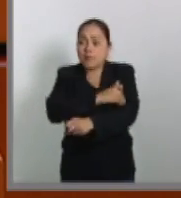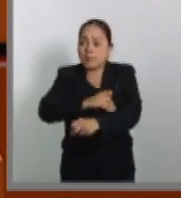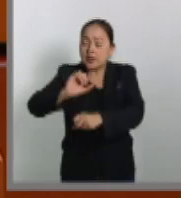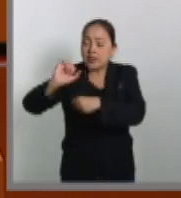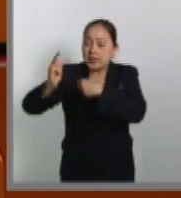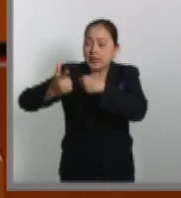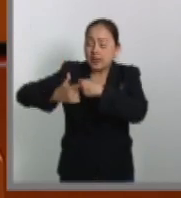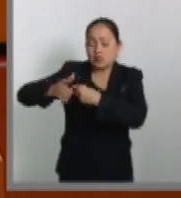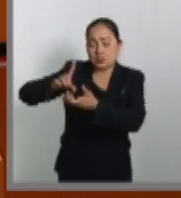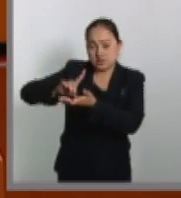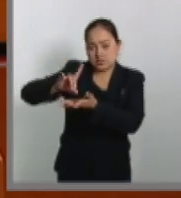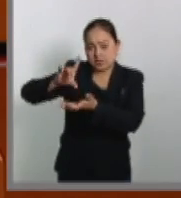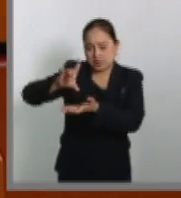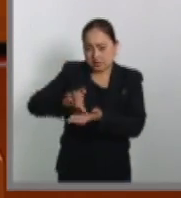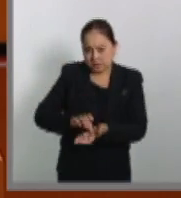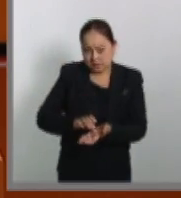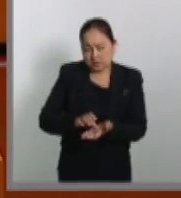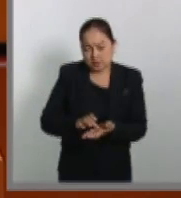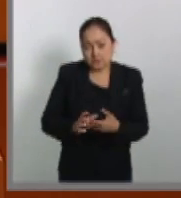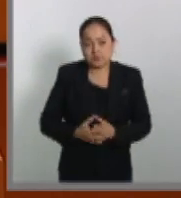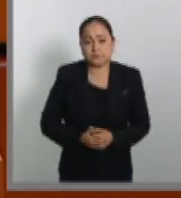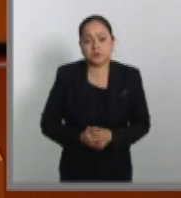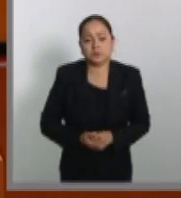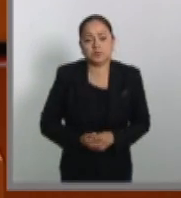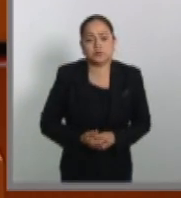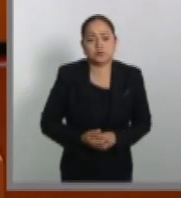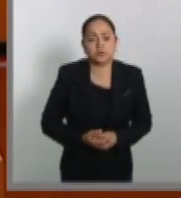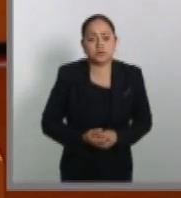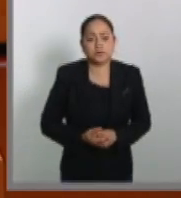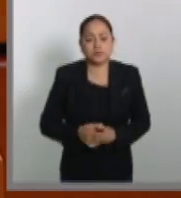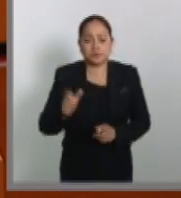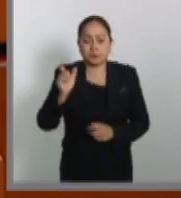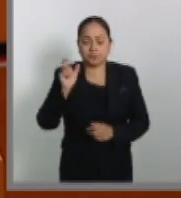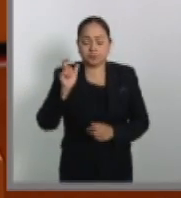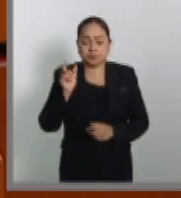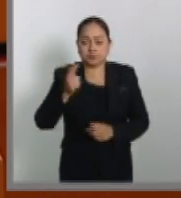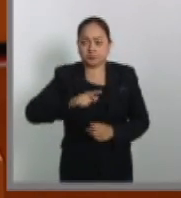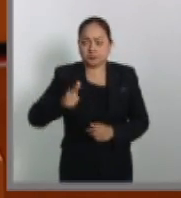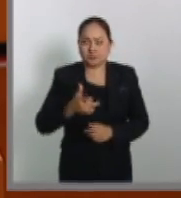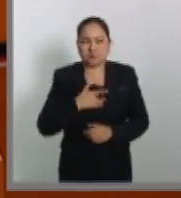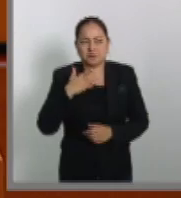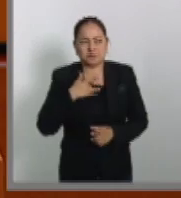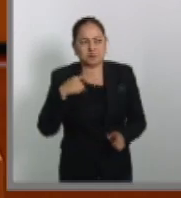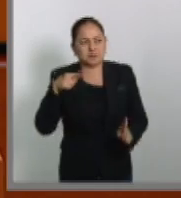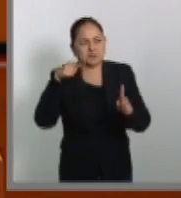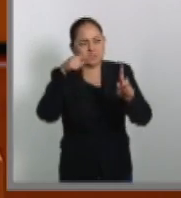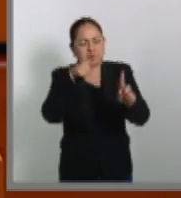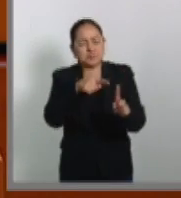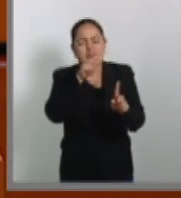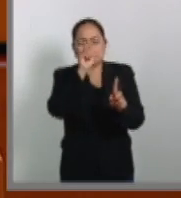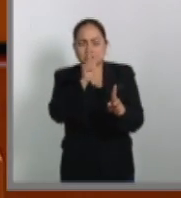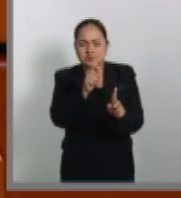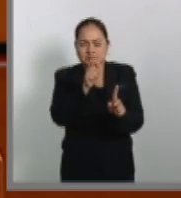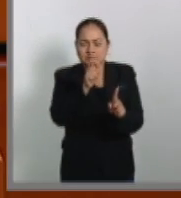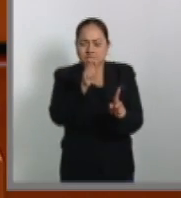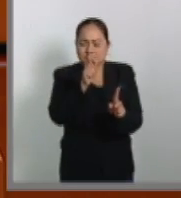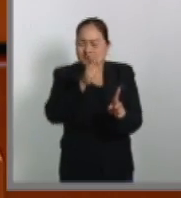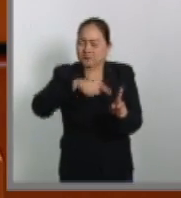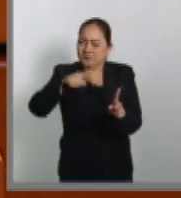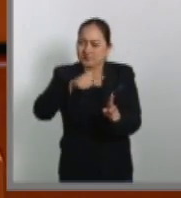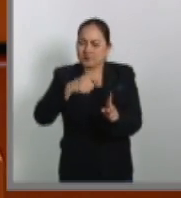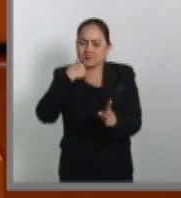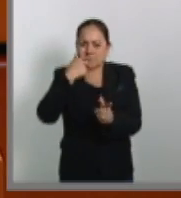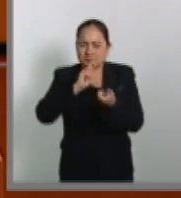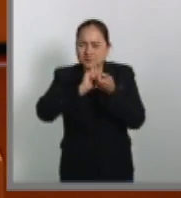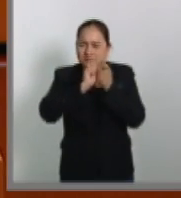que vive en esta condición. Cuando la vislumbramos, nuestro único objetivo fue poder